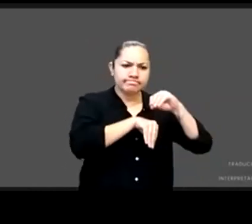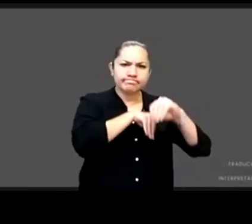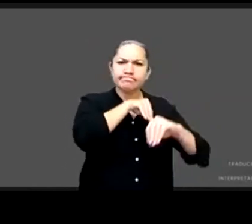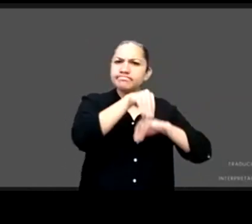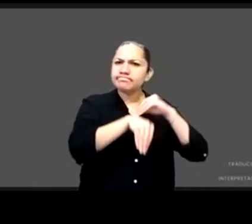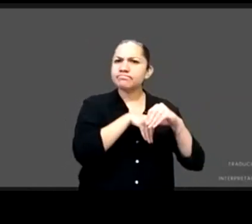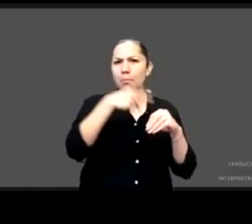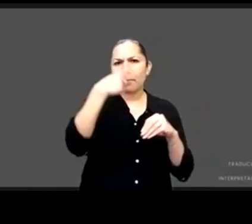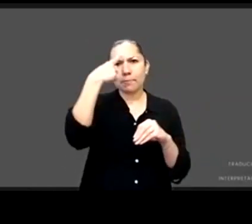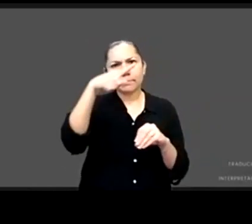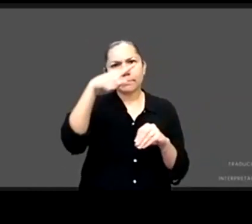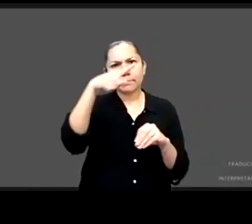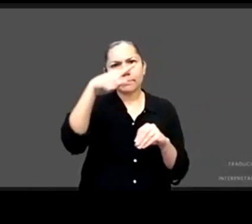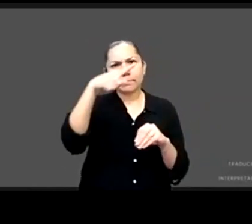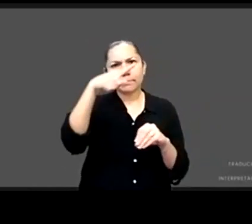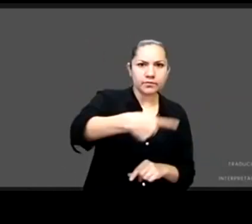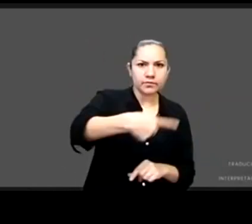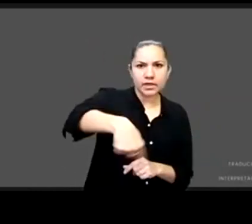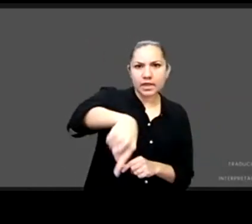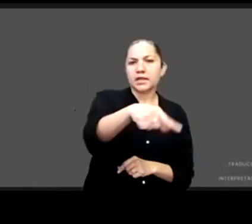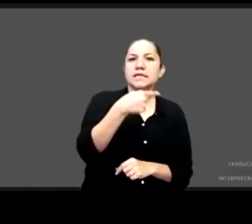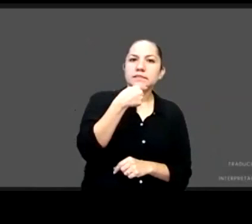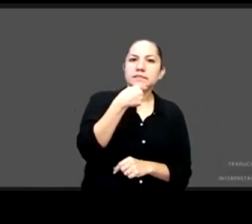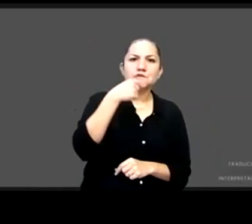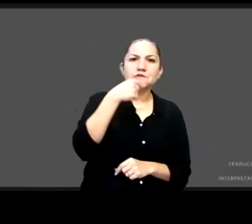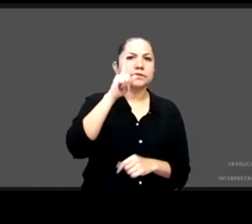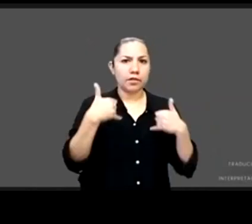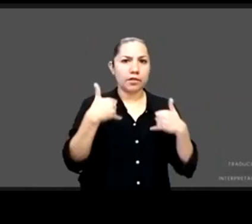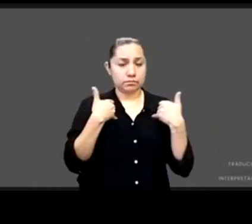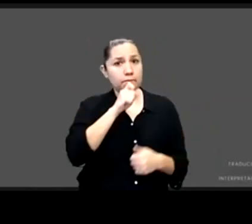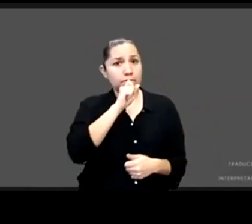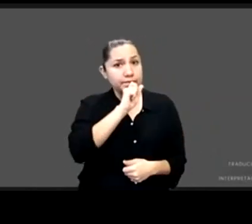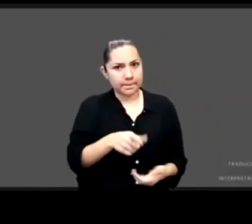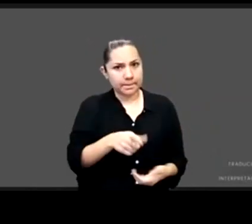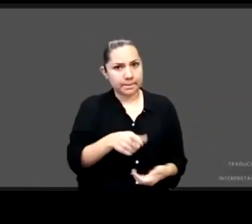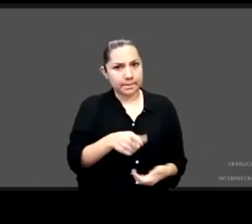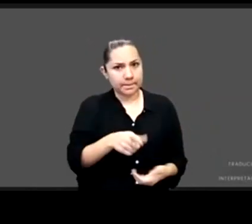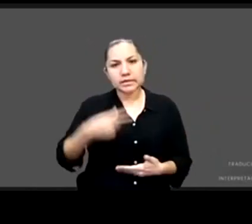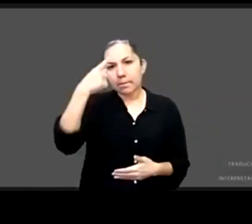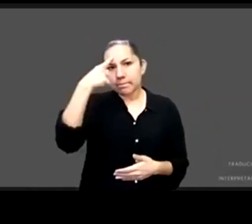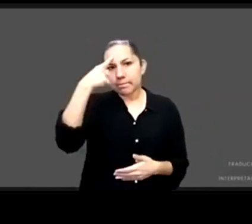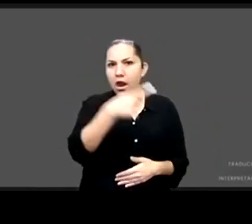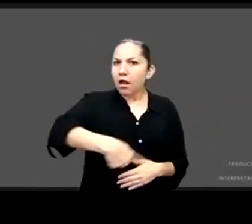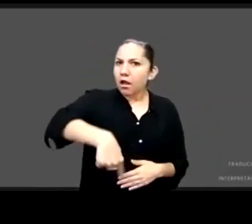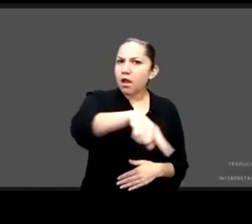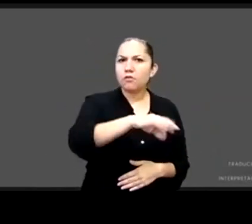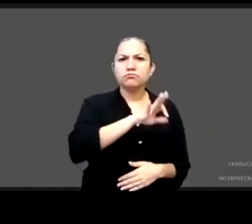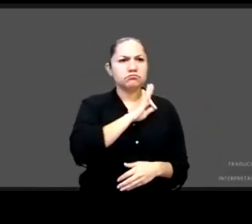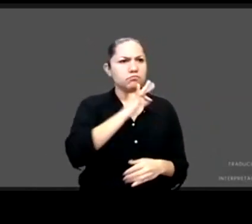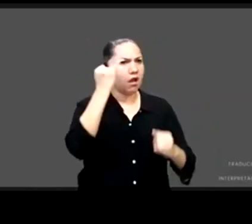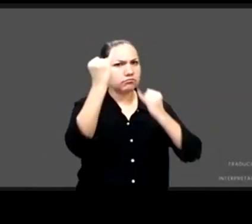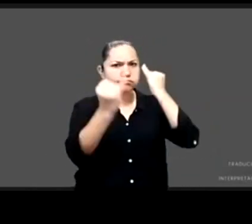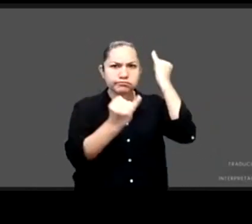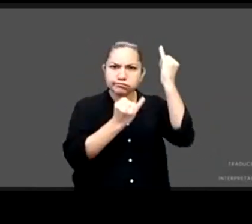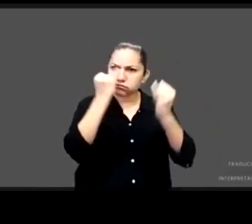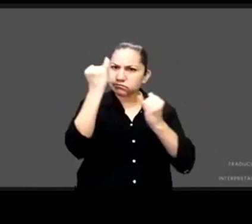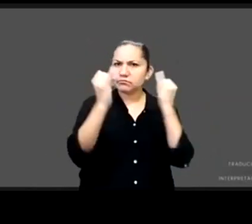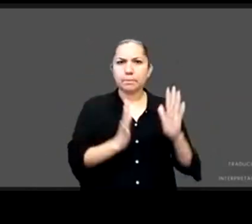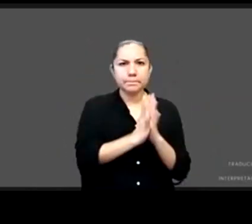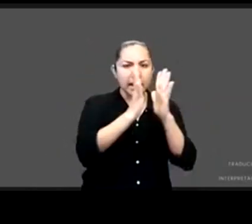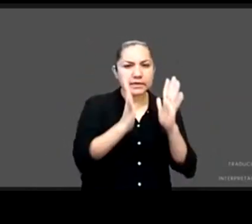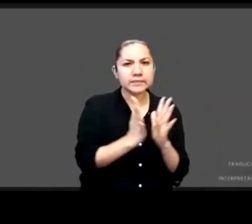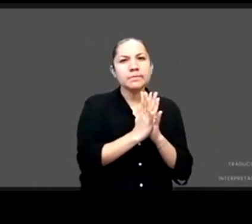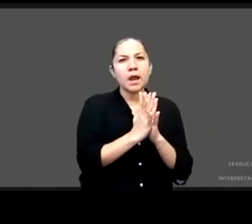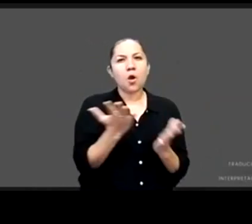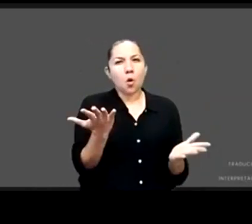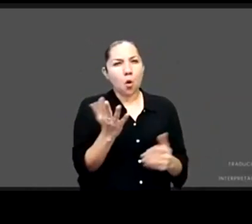niños, los adolescentes, incluso los bebés, a través del desarrollo de su creatividad, del pensamiento crítico y fortalecer